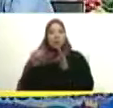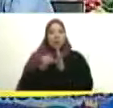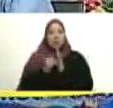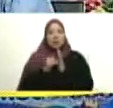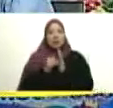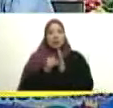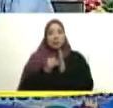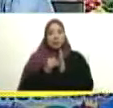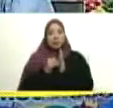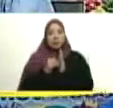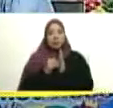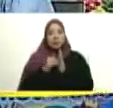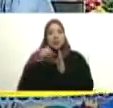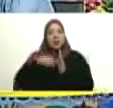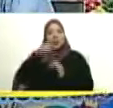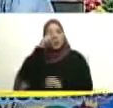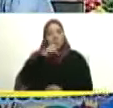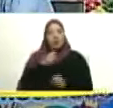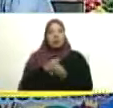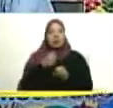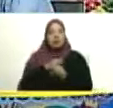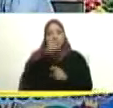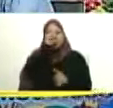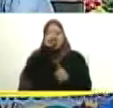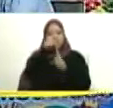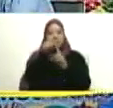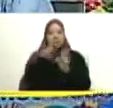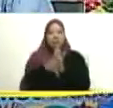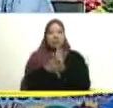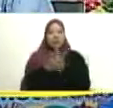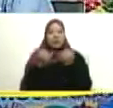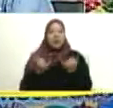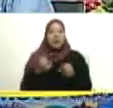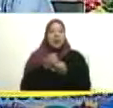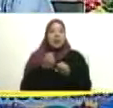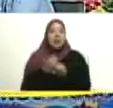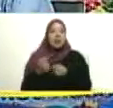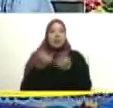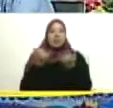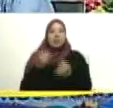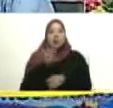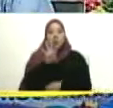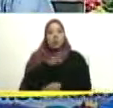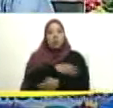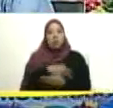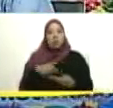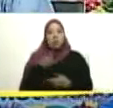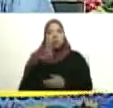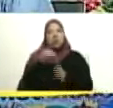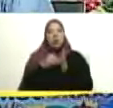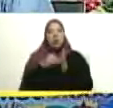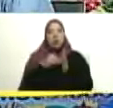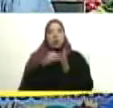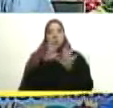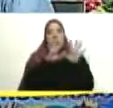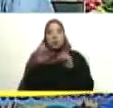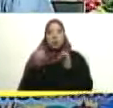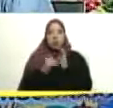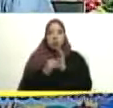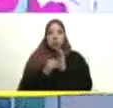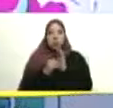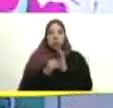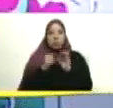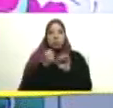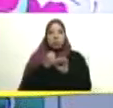4.800.000. Y este año la meta es llegar ya a 4.900.000 viviendas